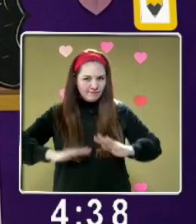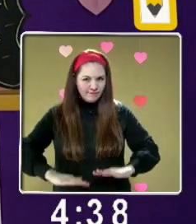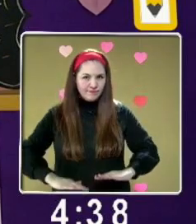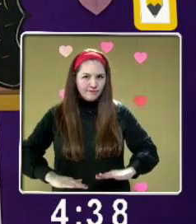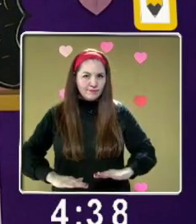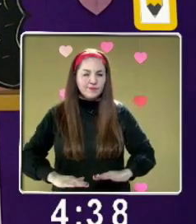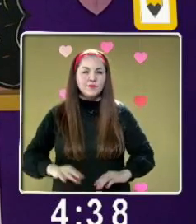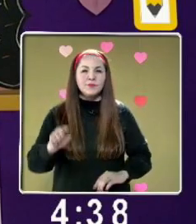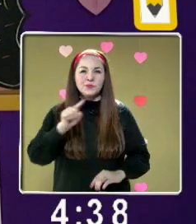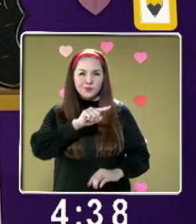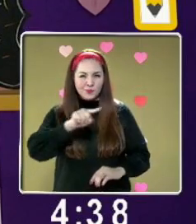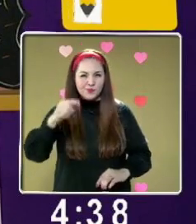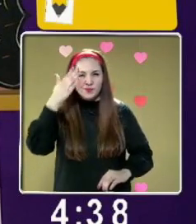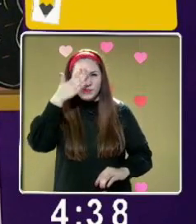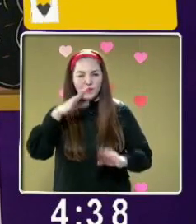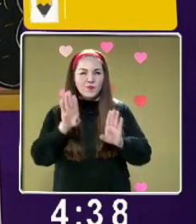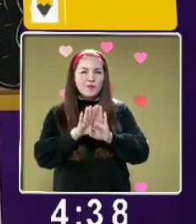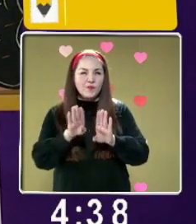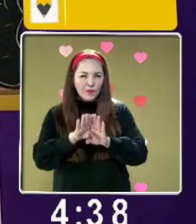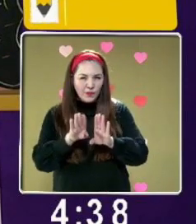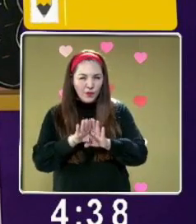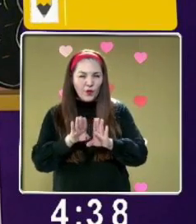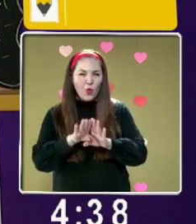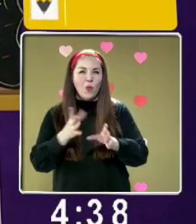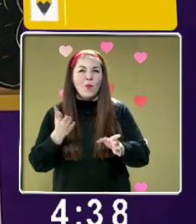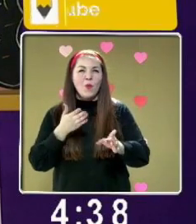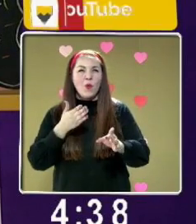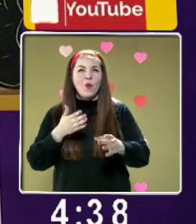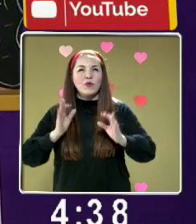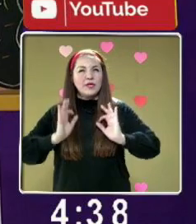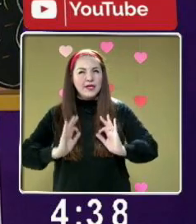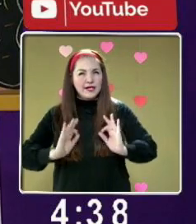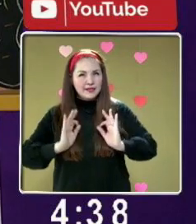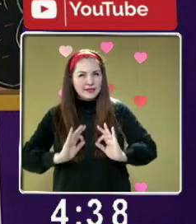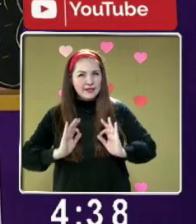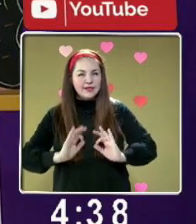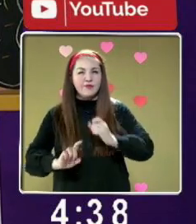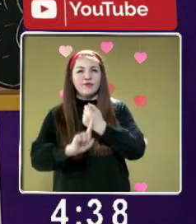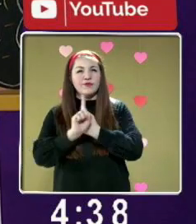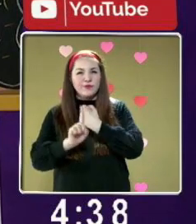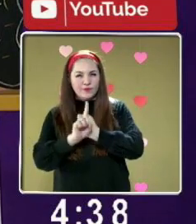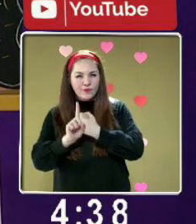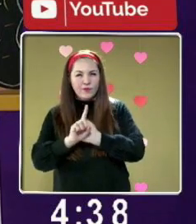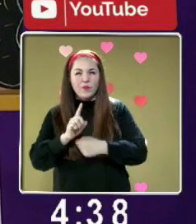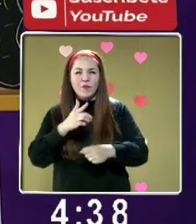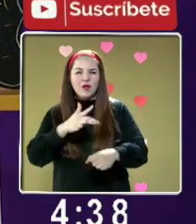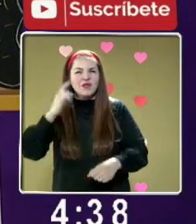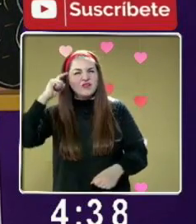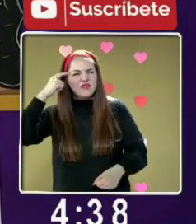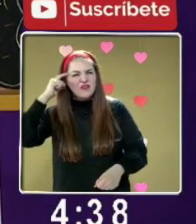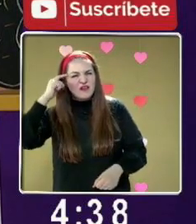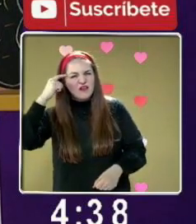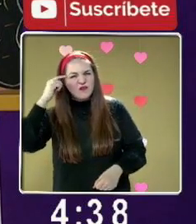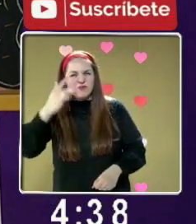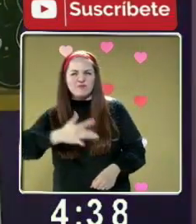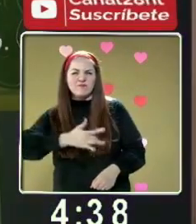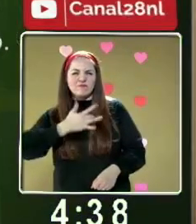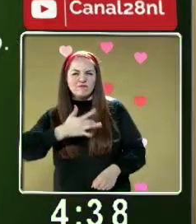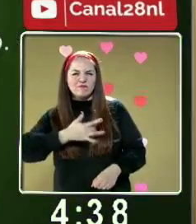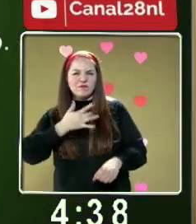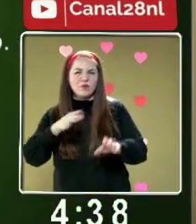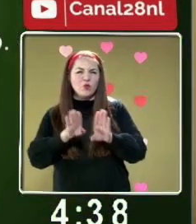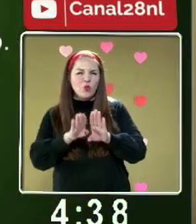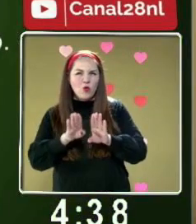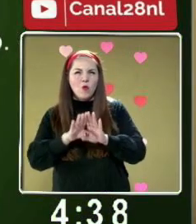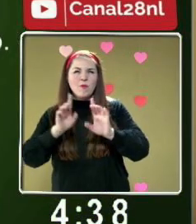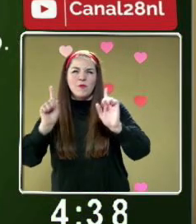a saber cómo regularlo, encontrar tu método de balance, identificar cómo se va sintiendo el enojo en tu cuerpo y vas a poder acercarte con